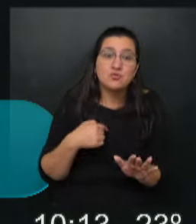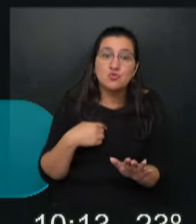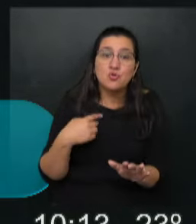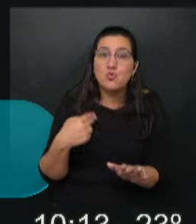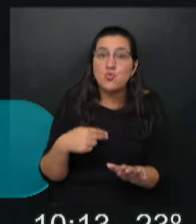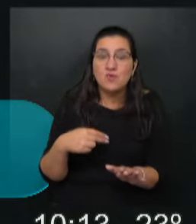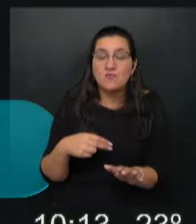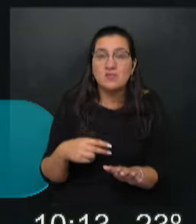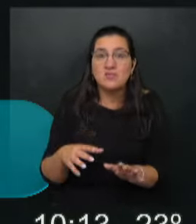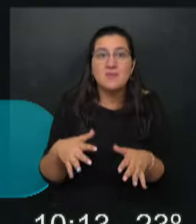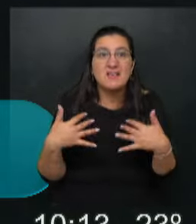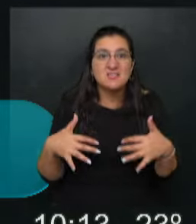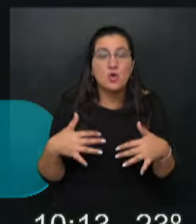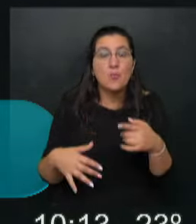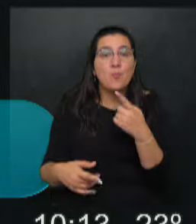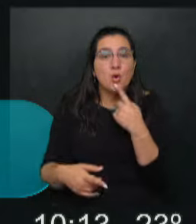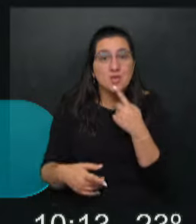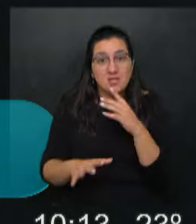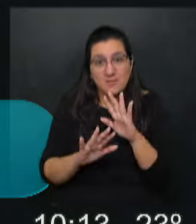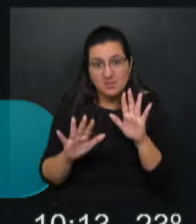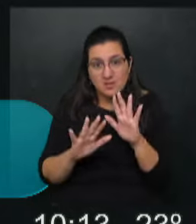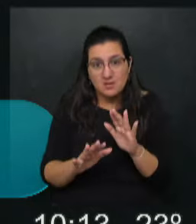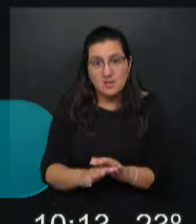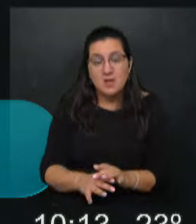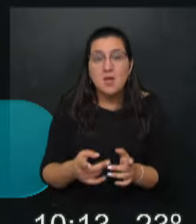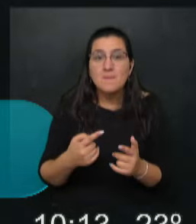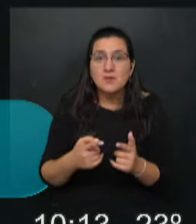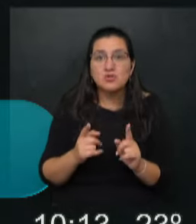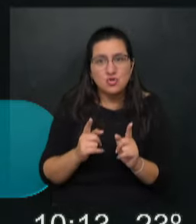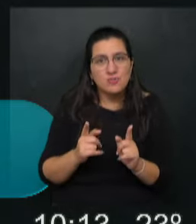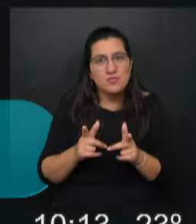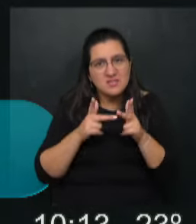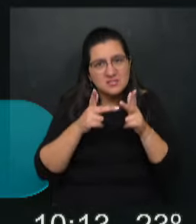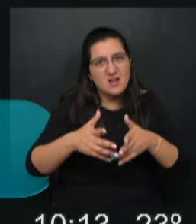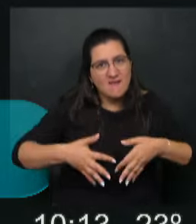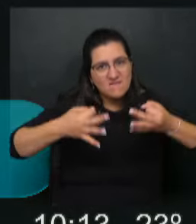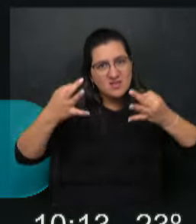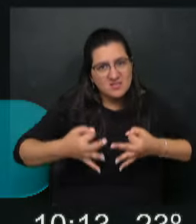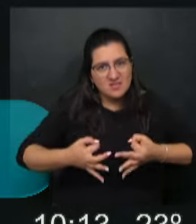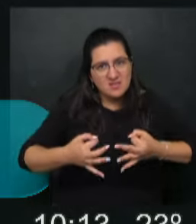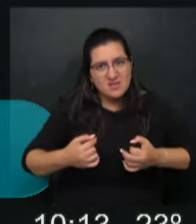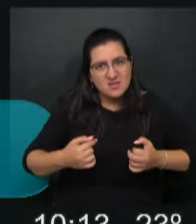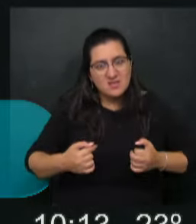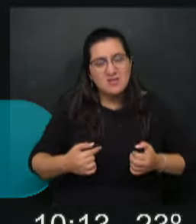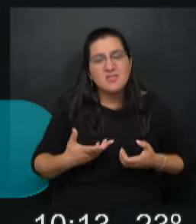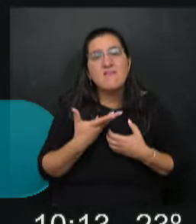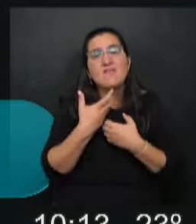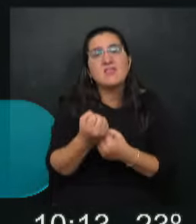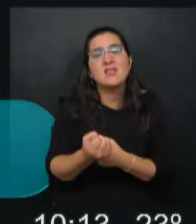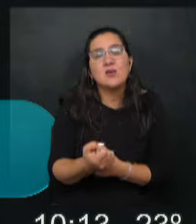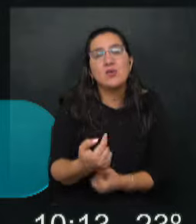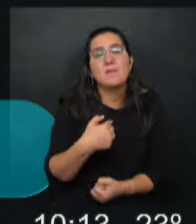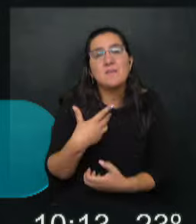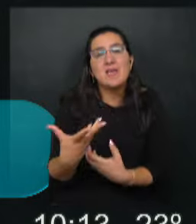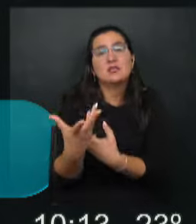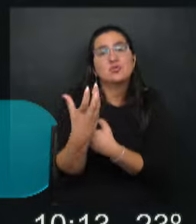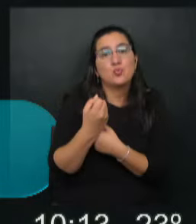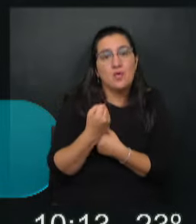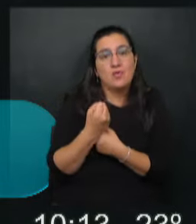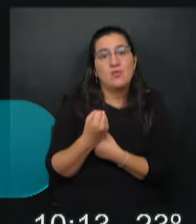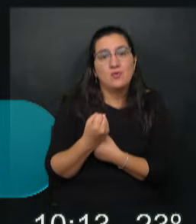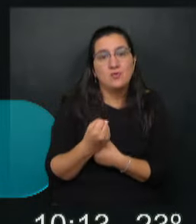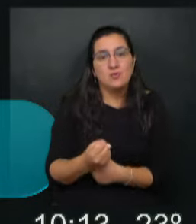demasiado políticamente correcta, siempre me he jugado con eso y tengo que ser honesta y defender lo que a mí me ha dado vida, lo que a mí me ha ayudado, lo que a mí